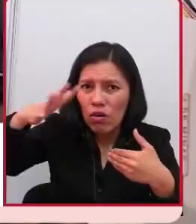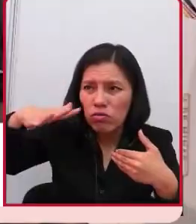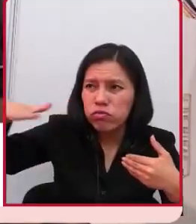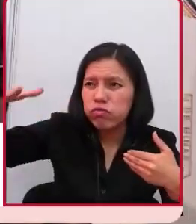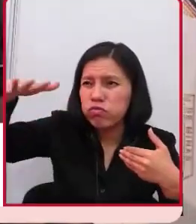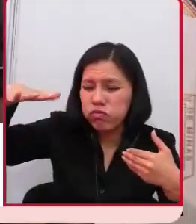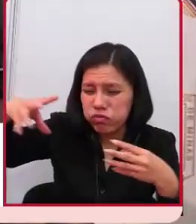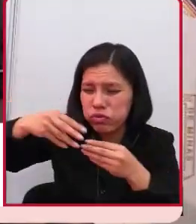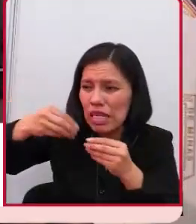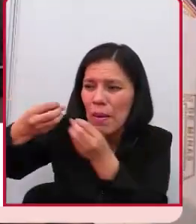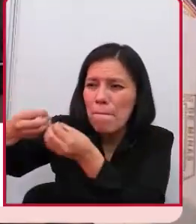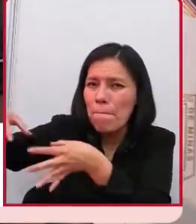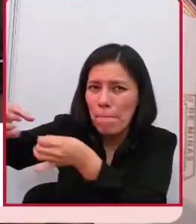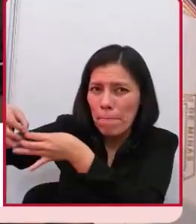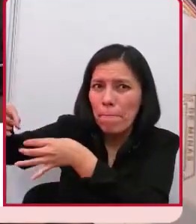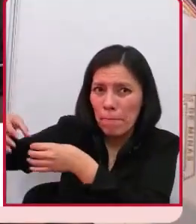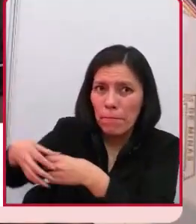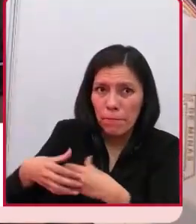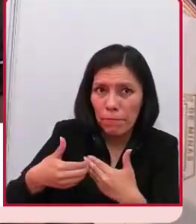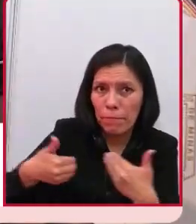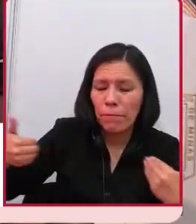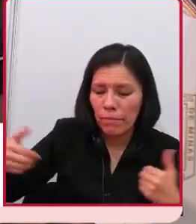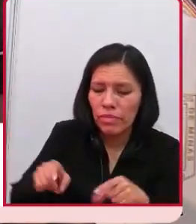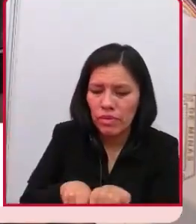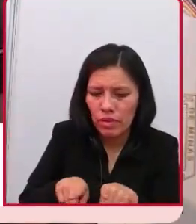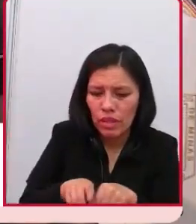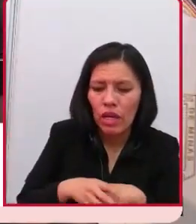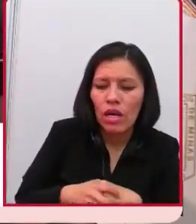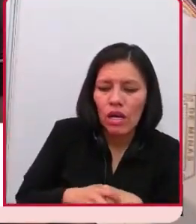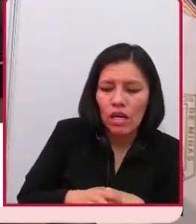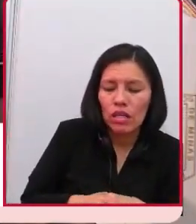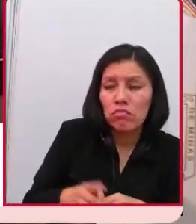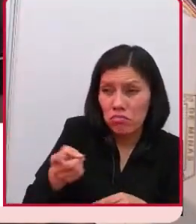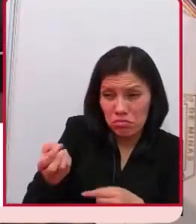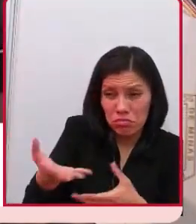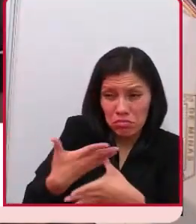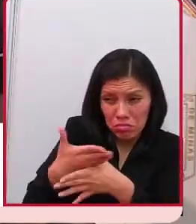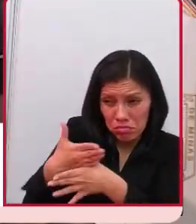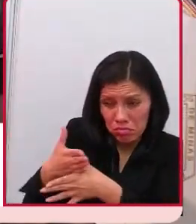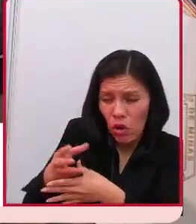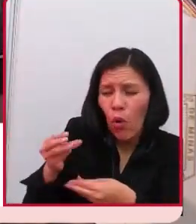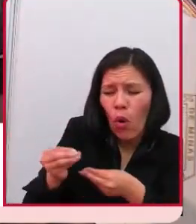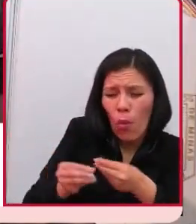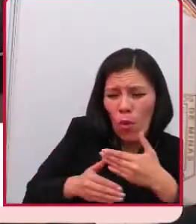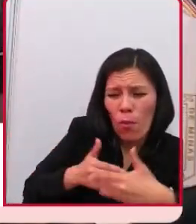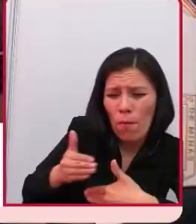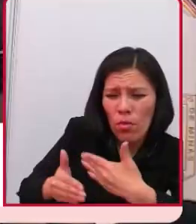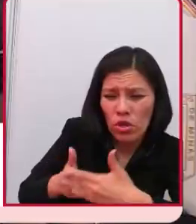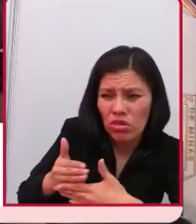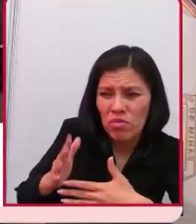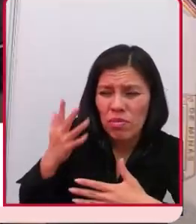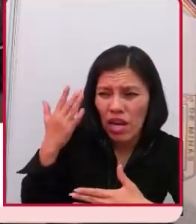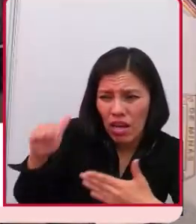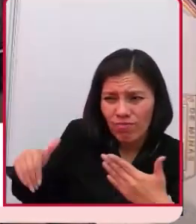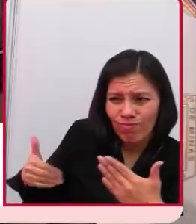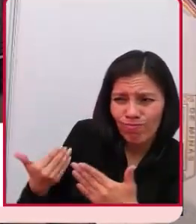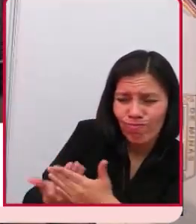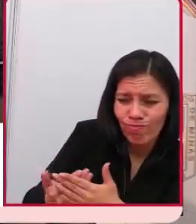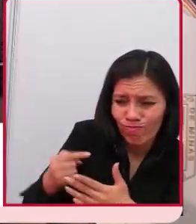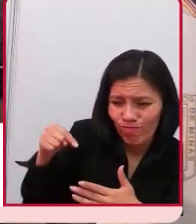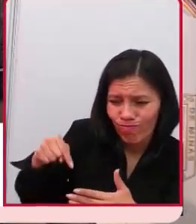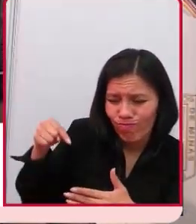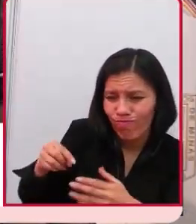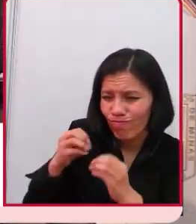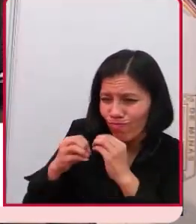moli. ¿Tú nos puedes comentar o compartir cómo ha sido este proceso de poder llegar a definitivamente a